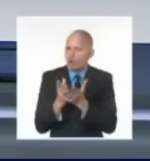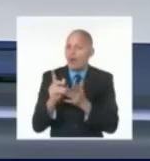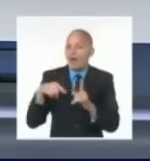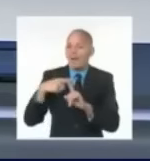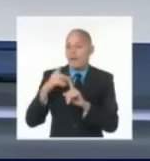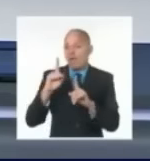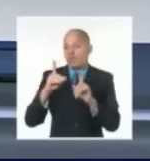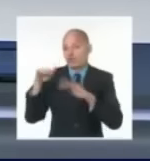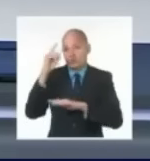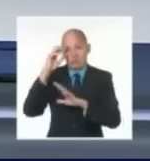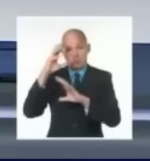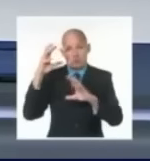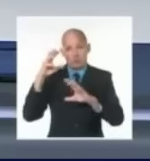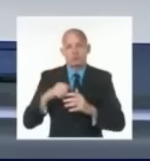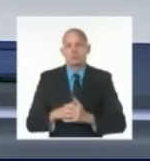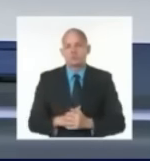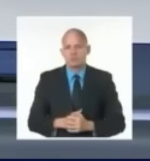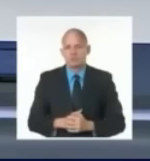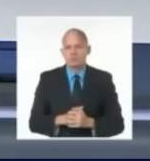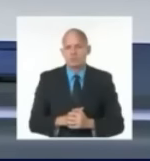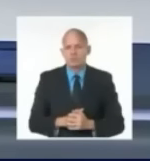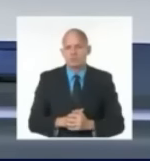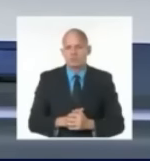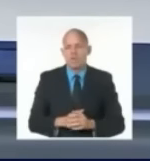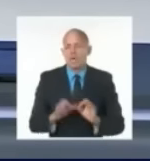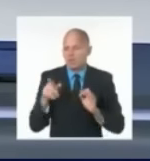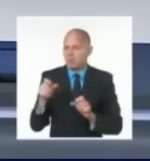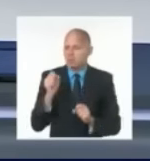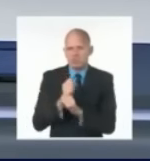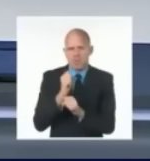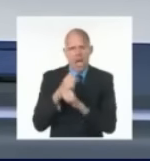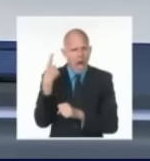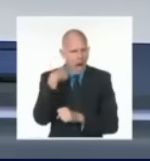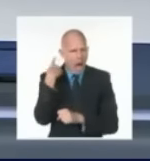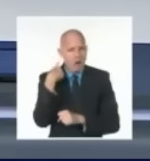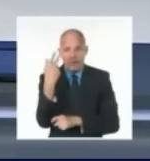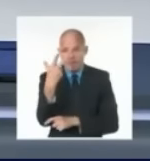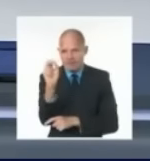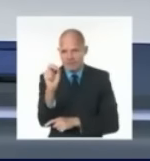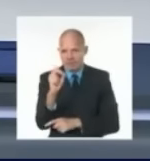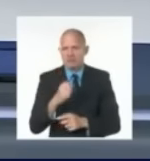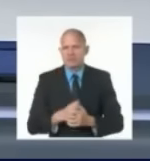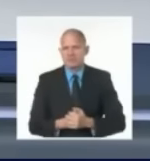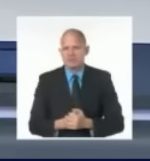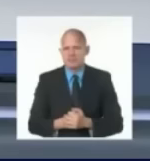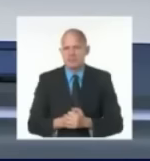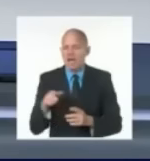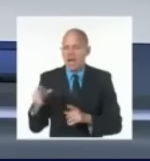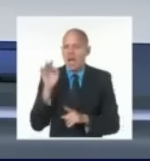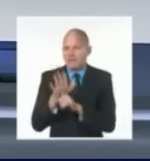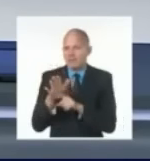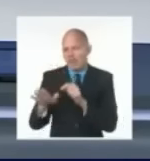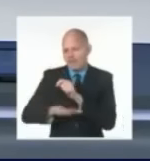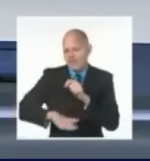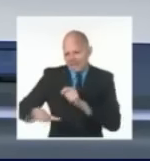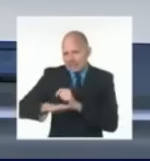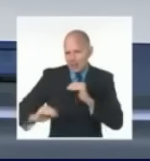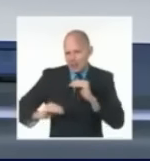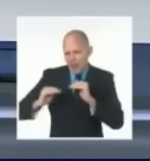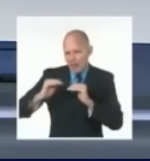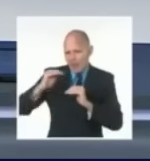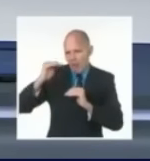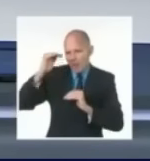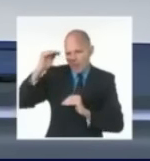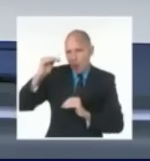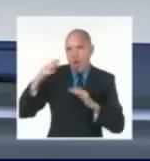en ciencias. Ha transitado por este organismo durante más de 20 años, desde especialista en ciencia y tecnología, director